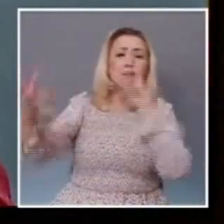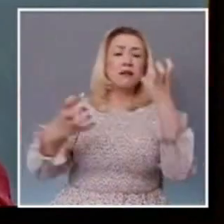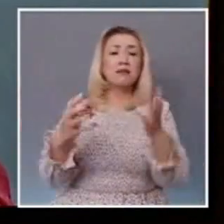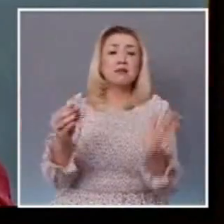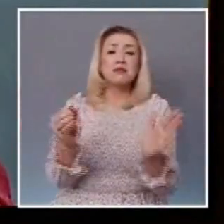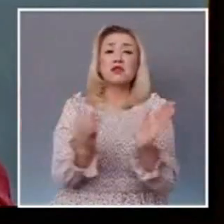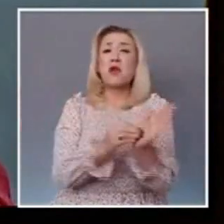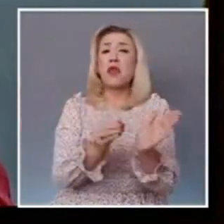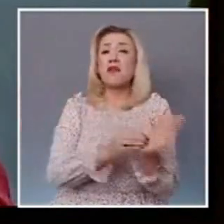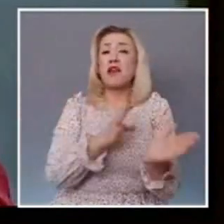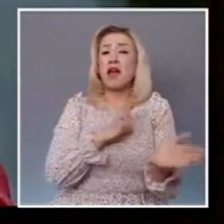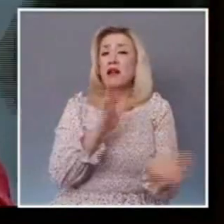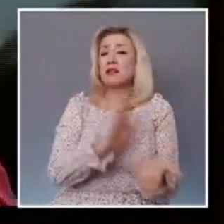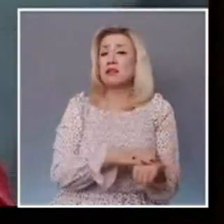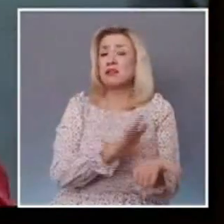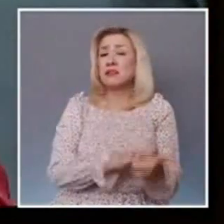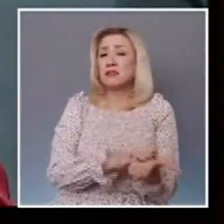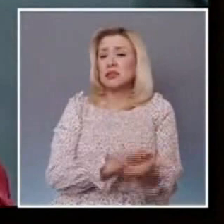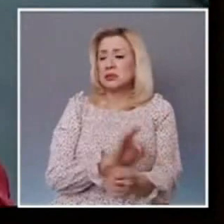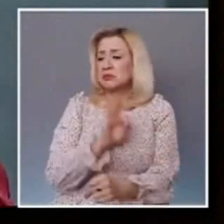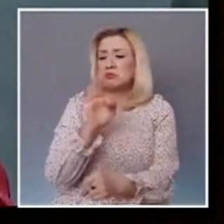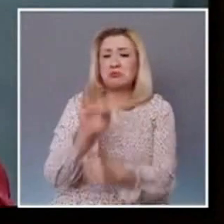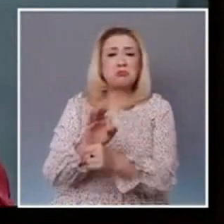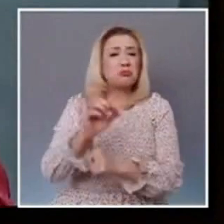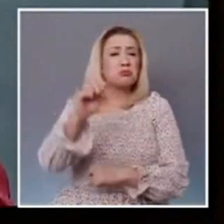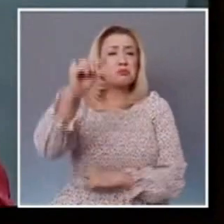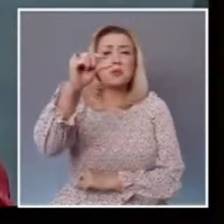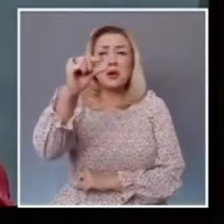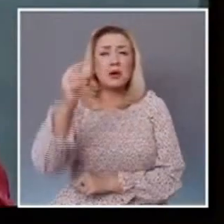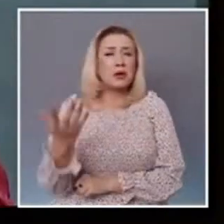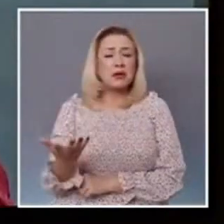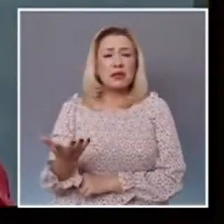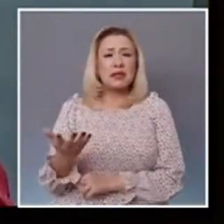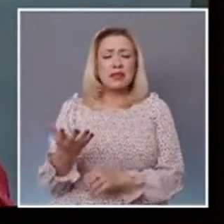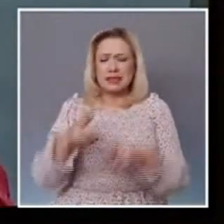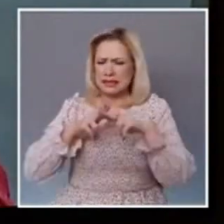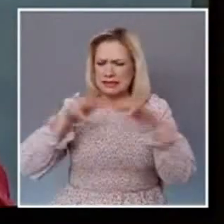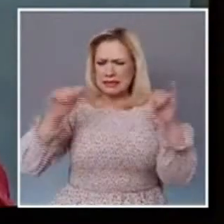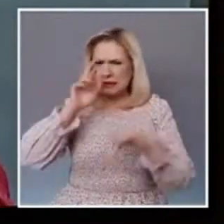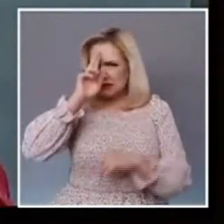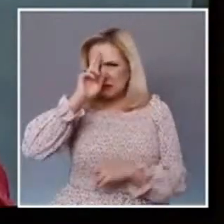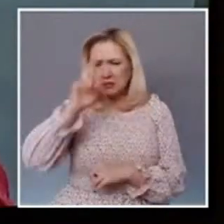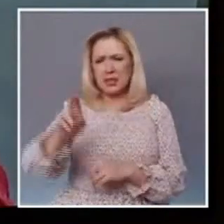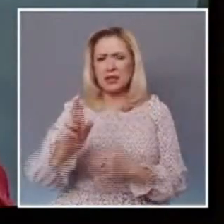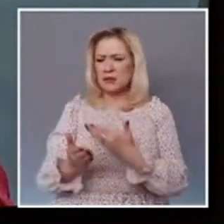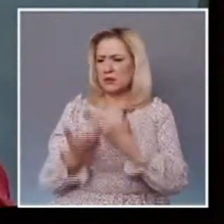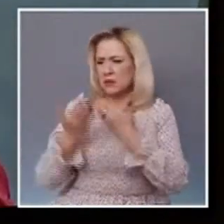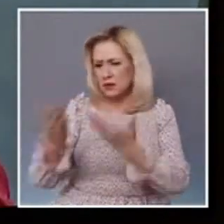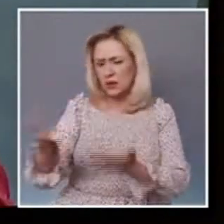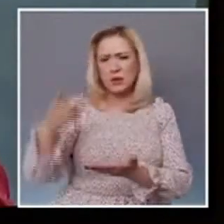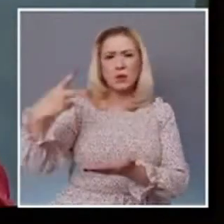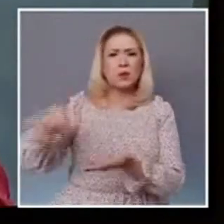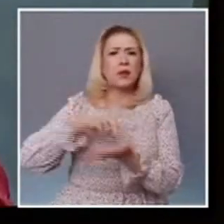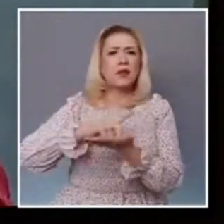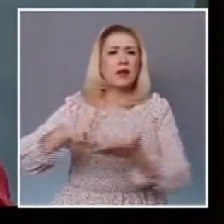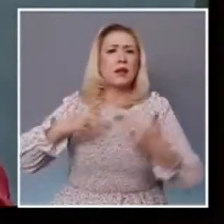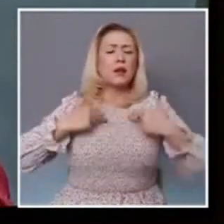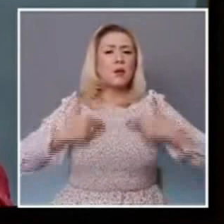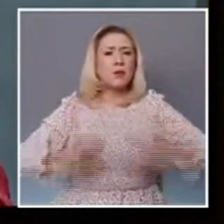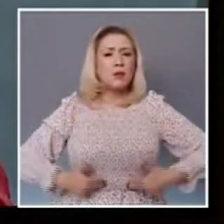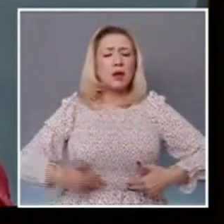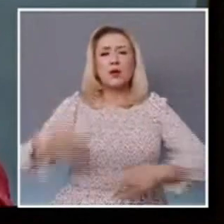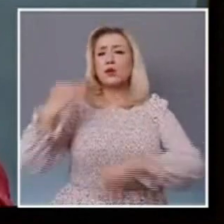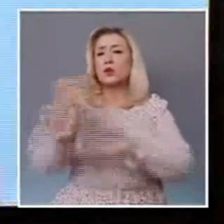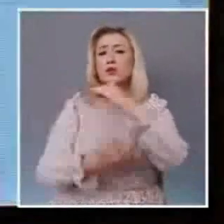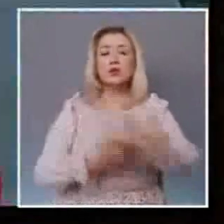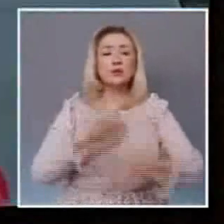de protección, respeto y garantía de los derechos humanos de todas las